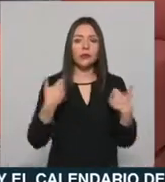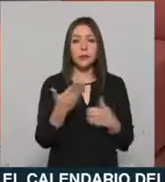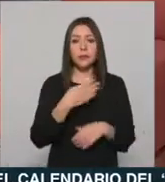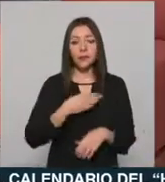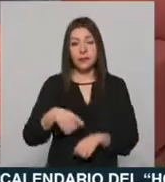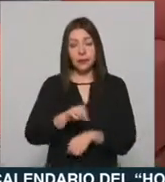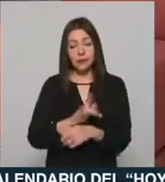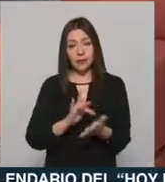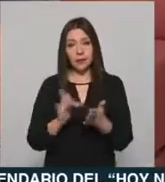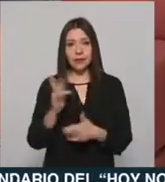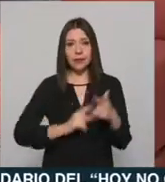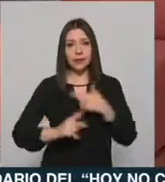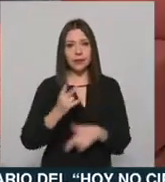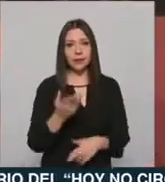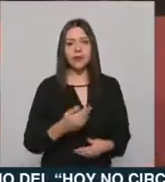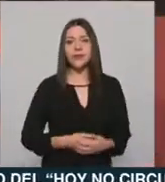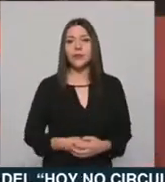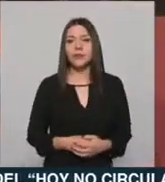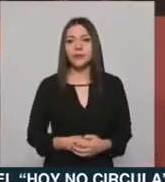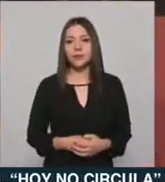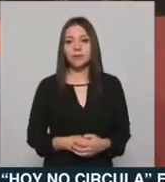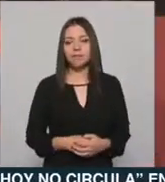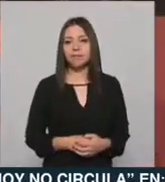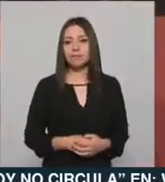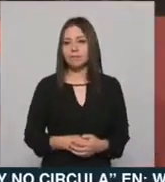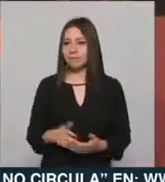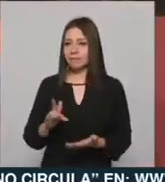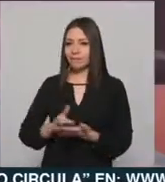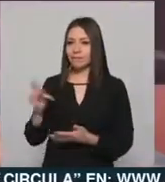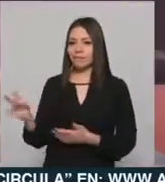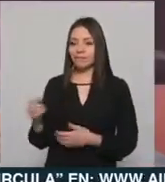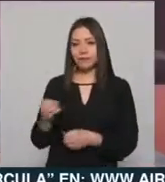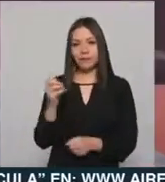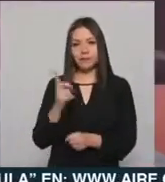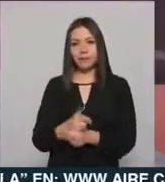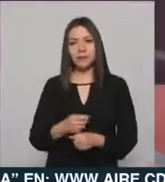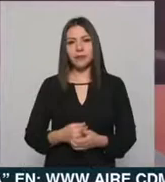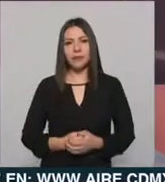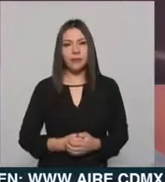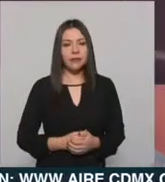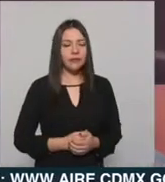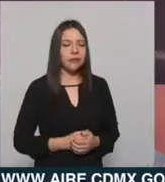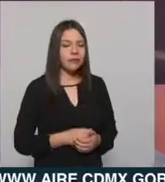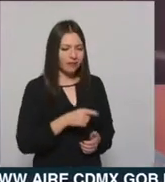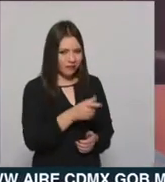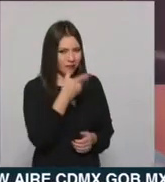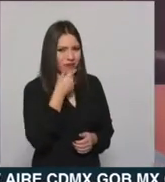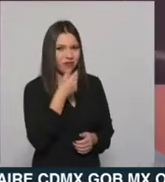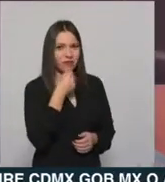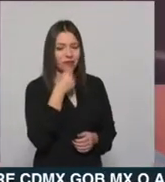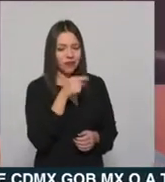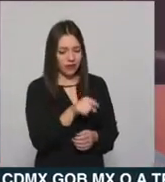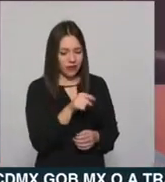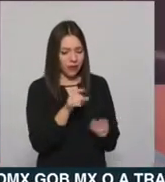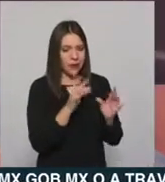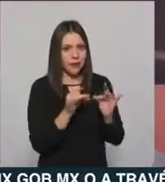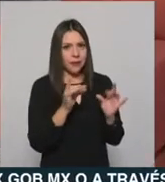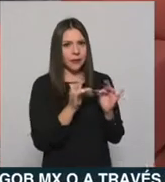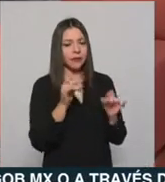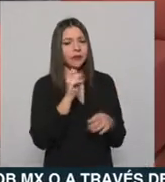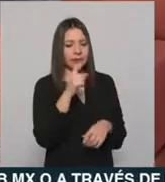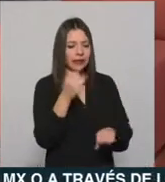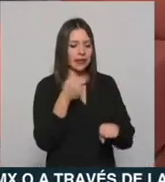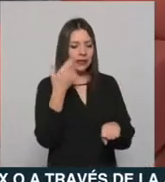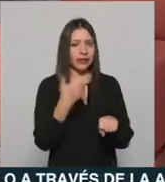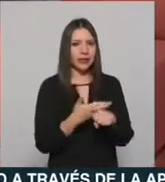días. Gracias por acompañarnos, Juan Martín. Gracias por esta oportunidad. Pues luego de esta aclaración que hace el titular de la Secretaría